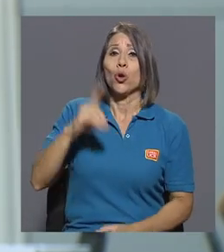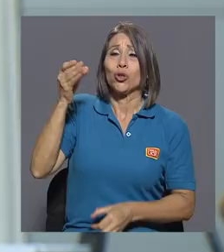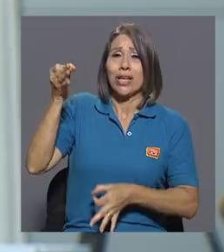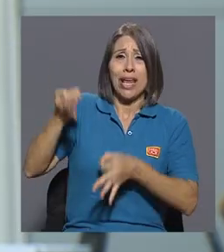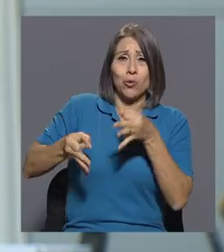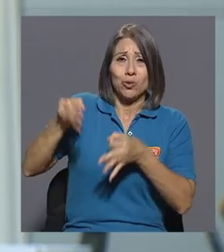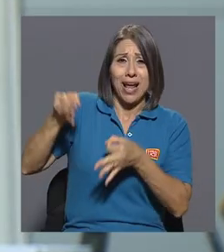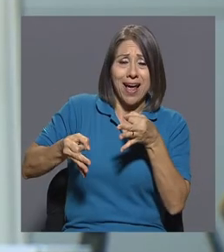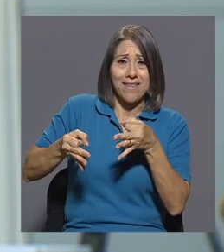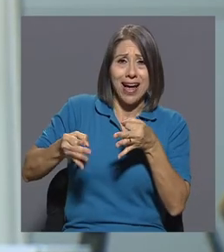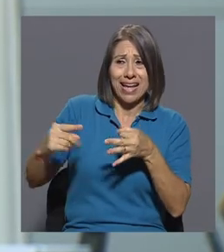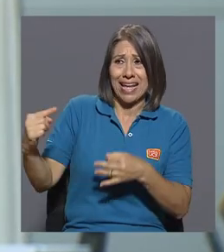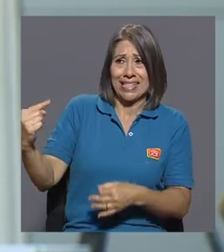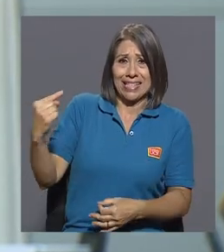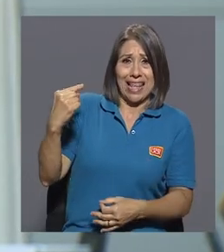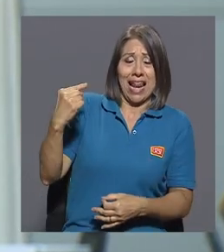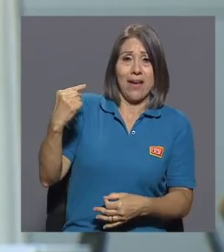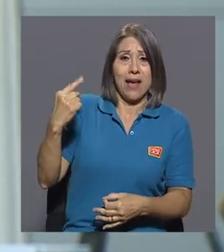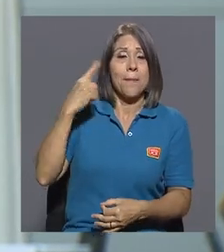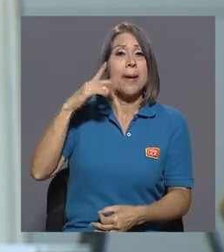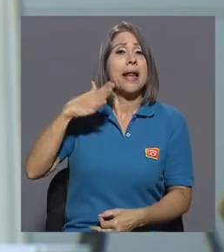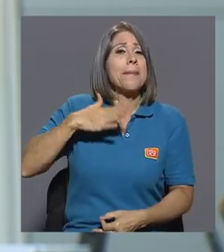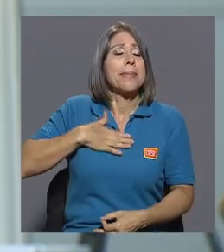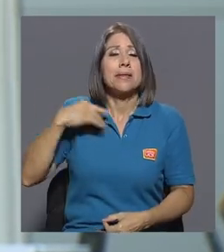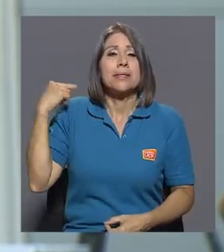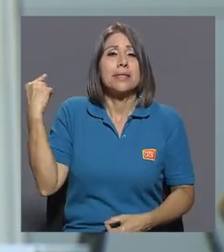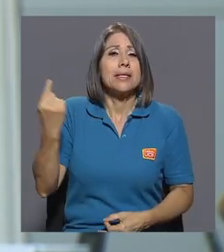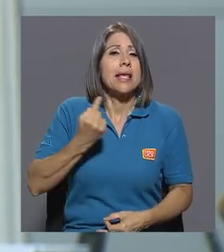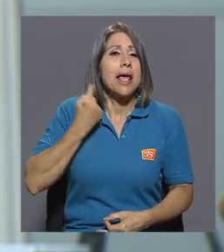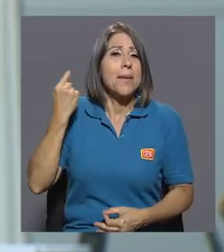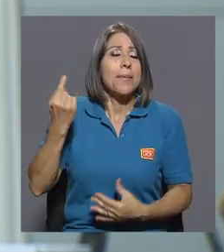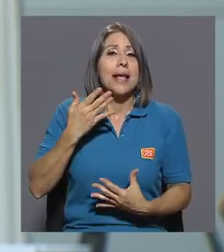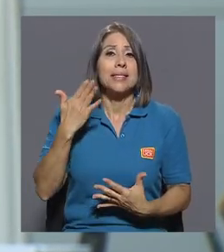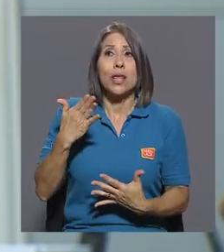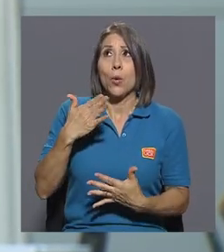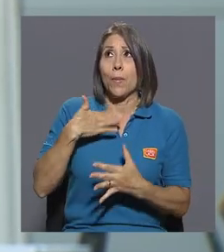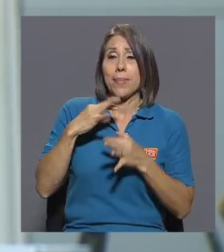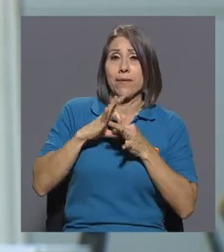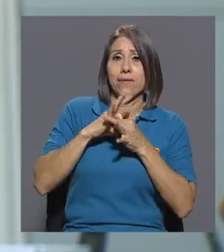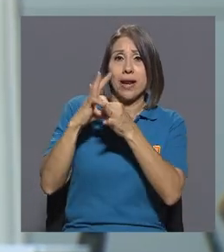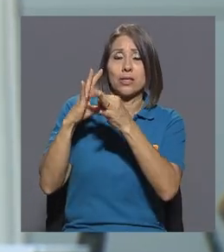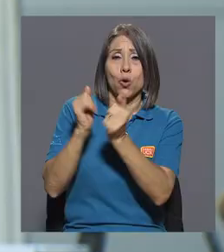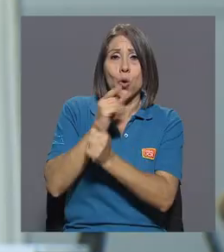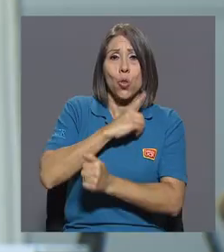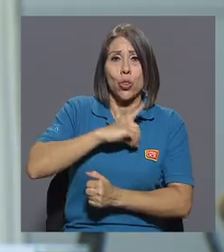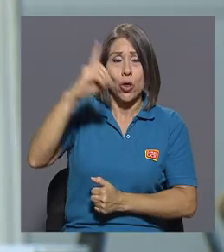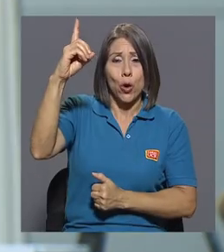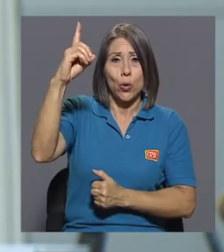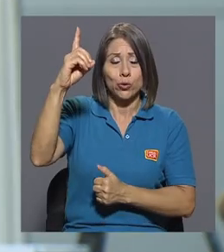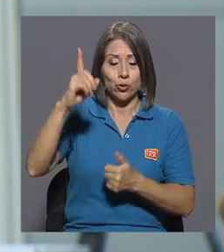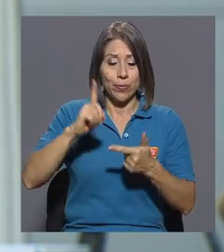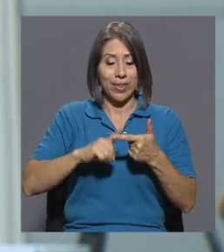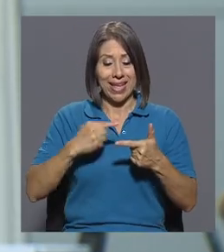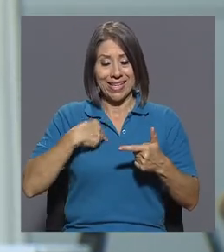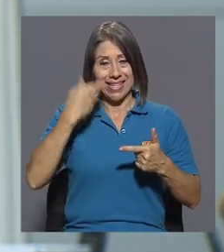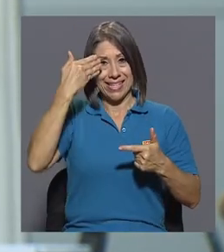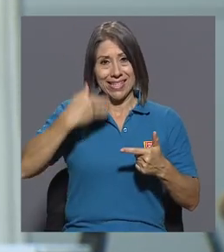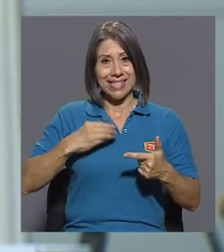Para mí siempre ha sido encontrar mi relación con Dios y ser gay y cómo unir esas dos cosas.